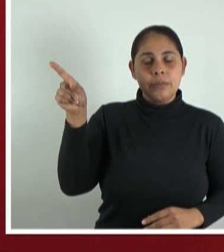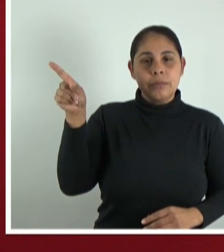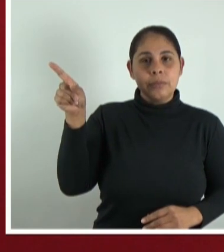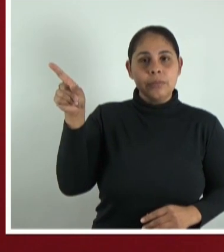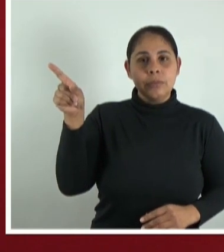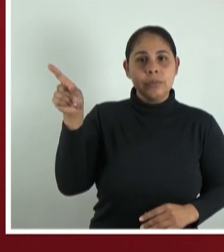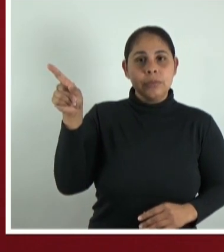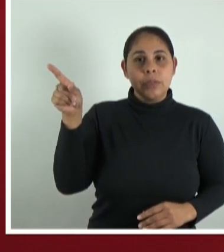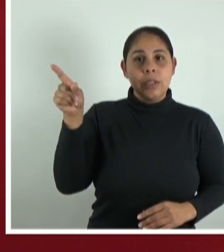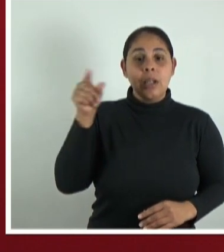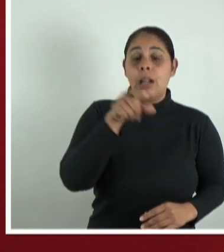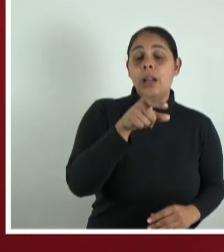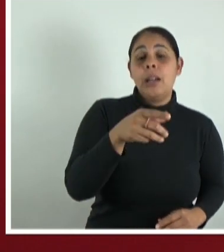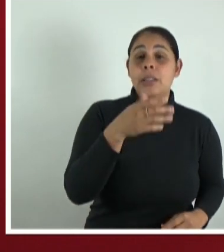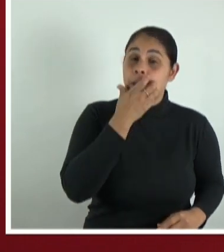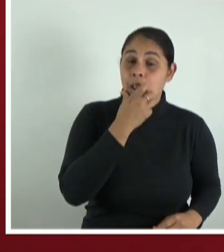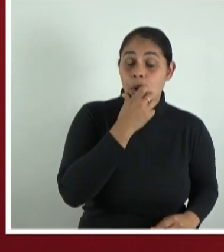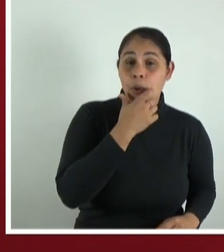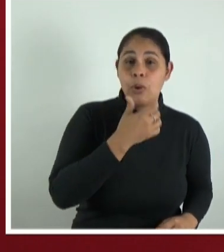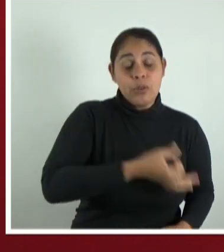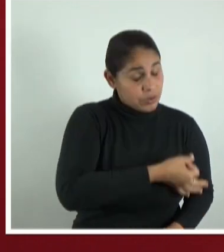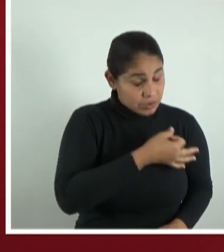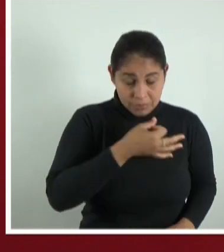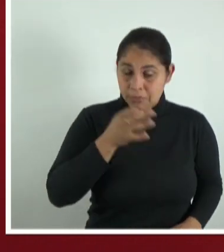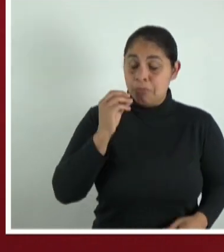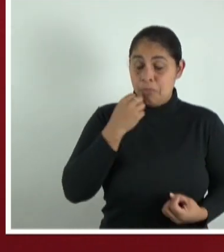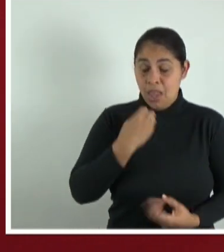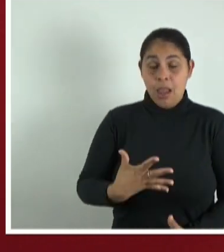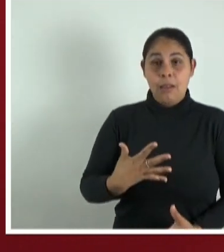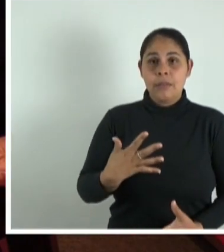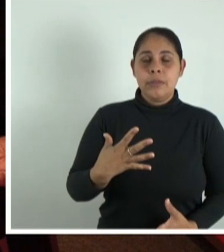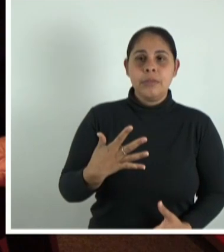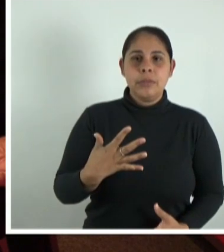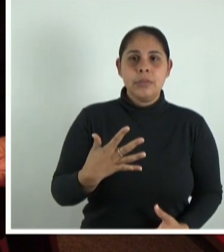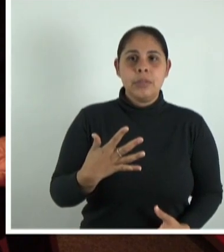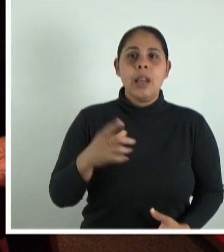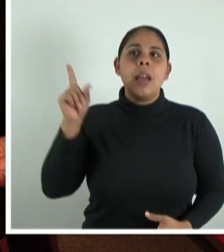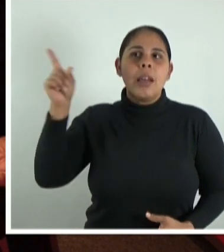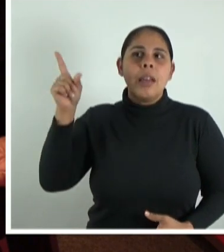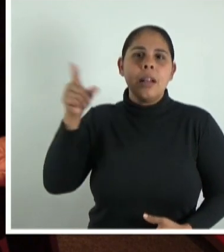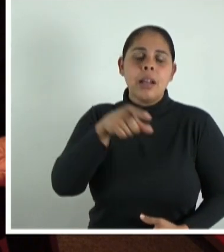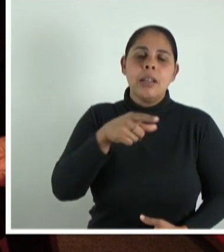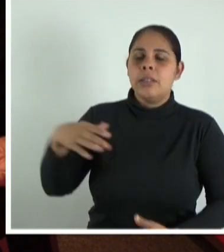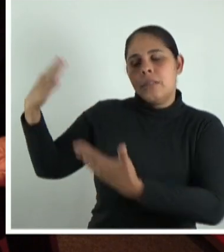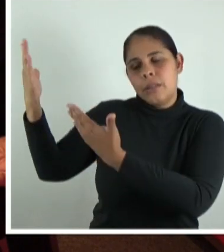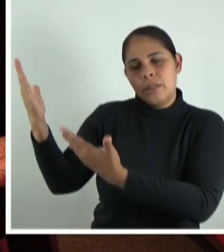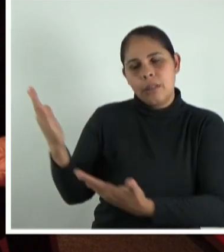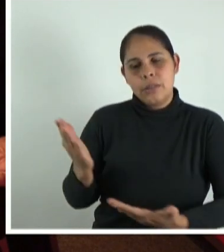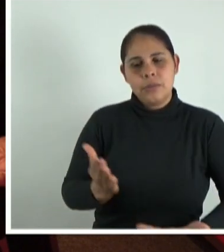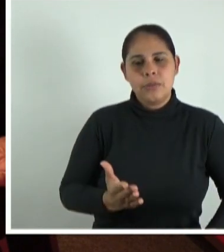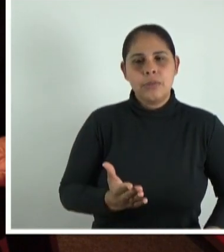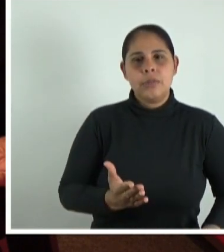conociéndole como nadie le conoce, usted verá cómo Él le va a ayudar.